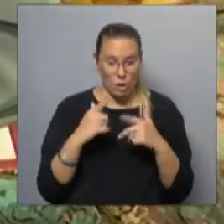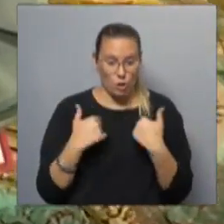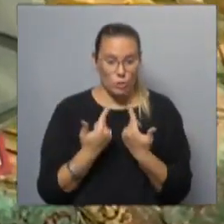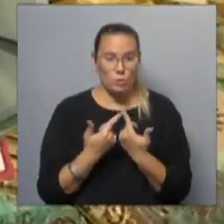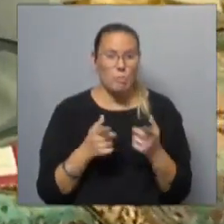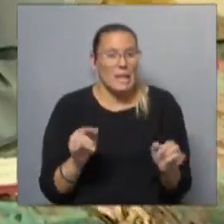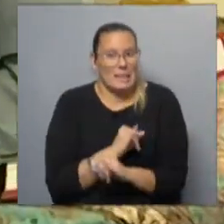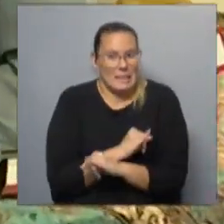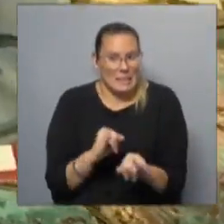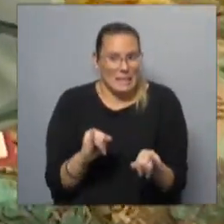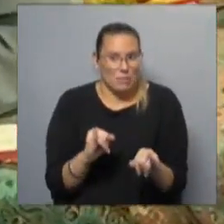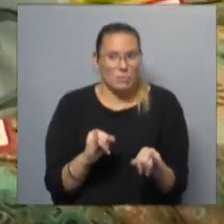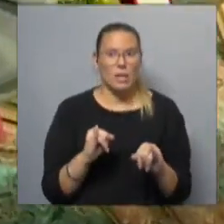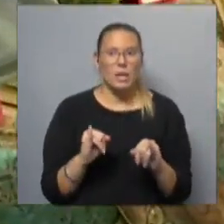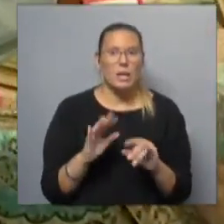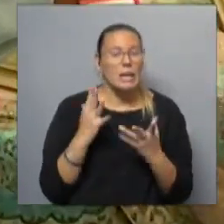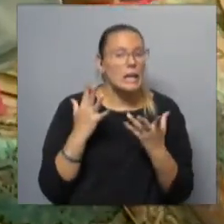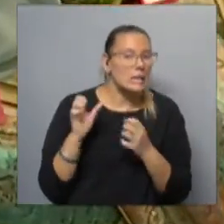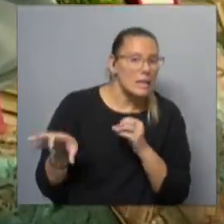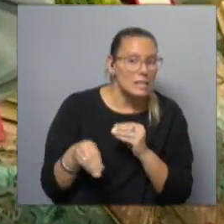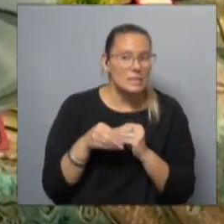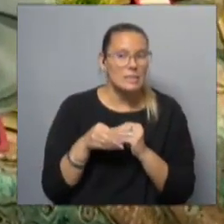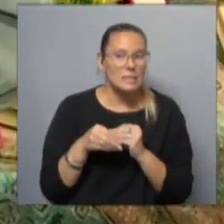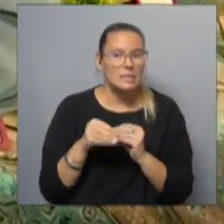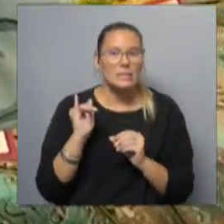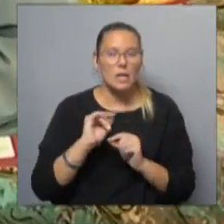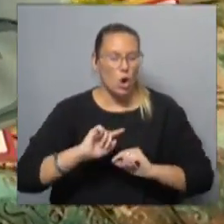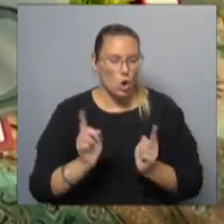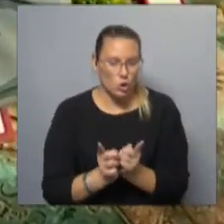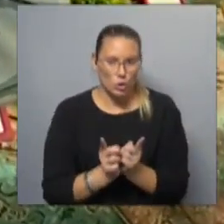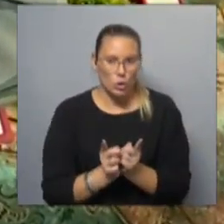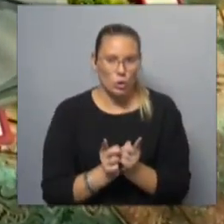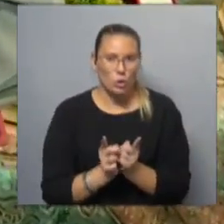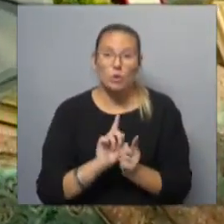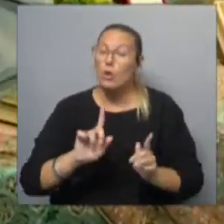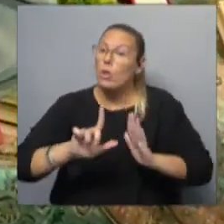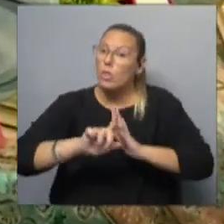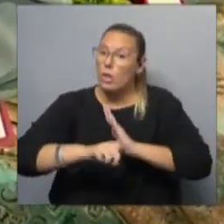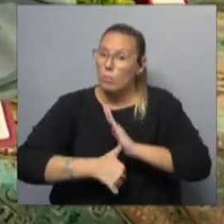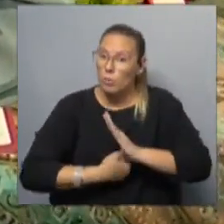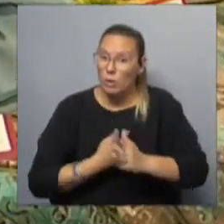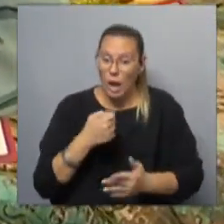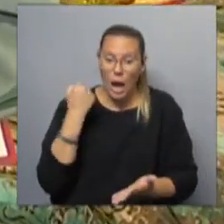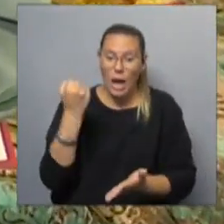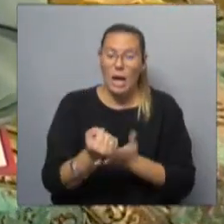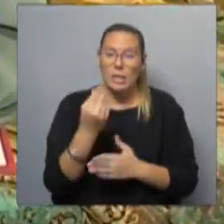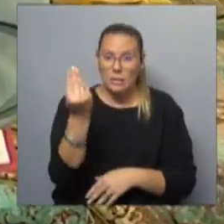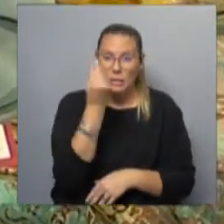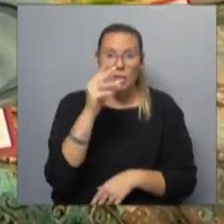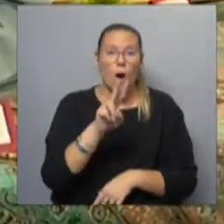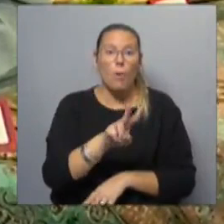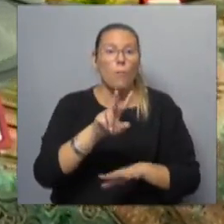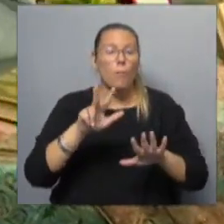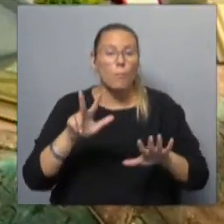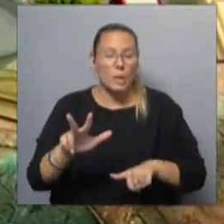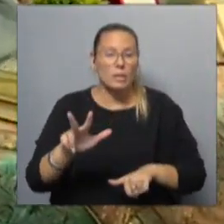ir cerrando, ¿algo más que quisieras decir? Muy concreto, no se demoren, porque esto es hasta el sábado 23,